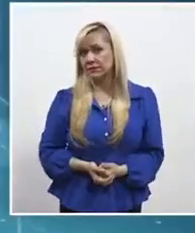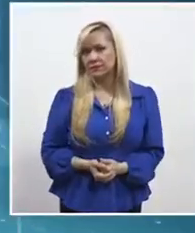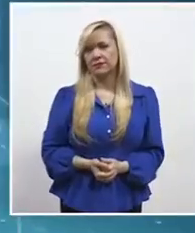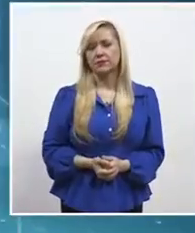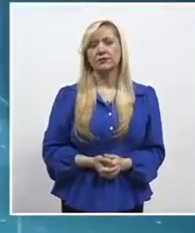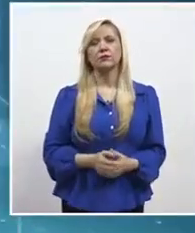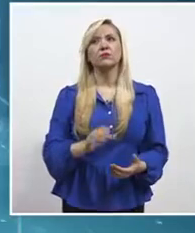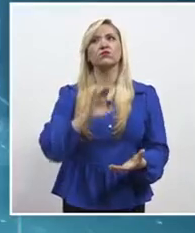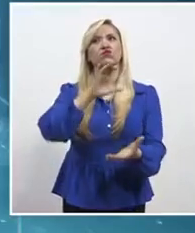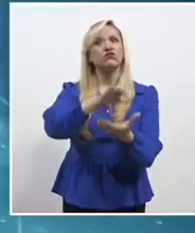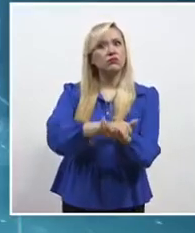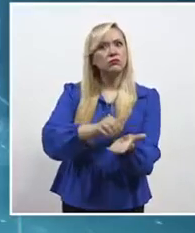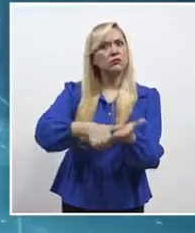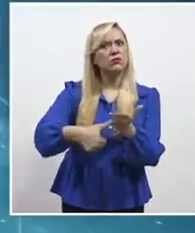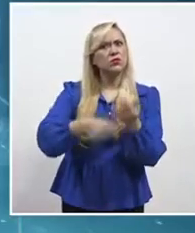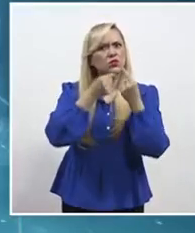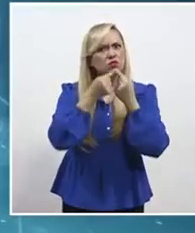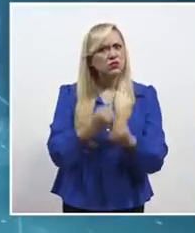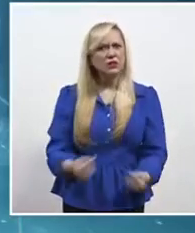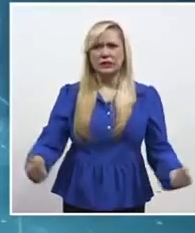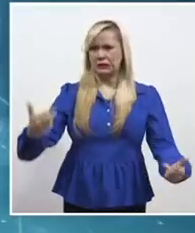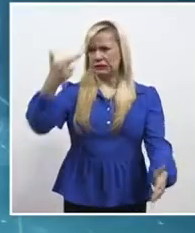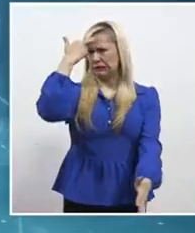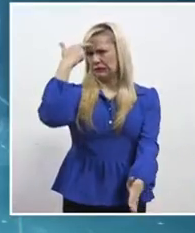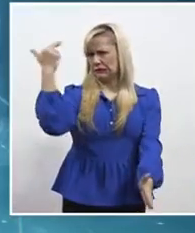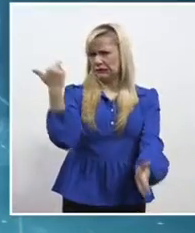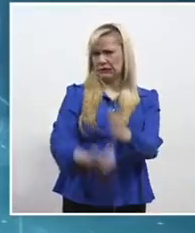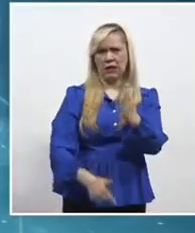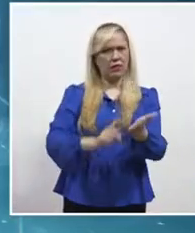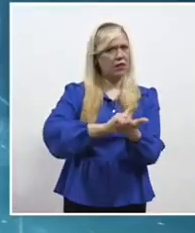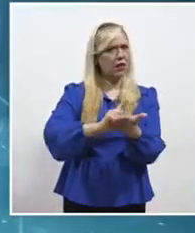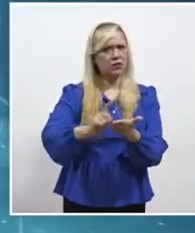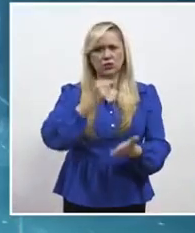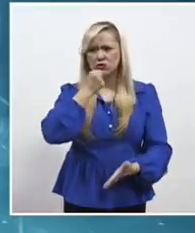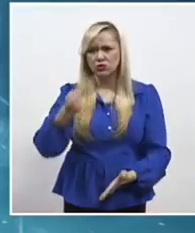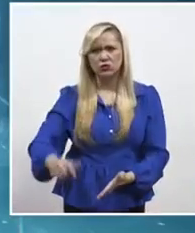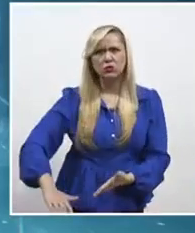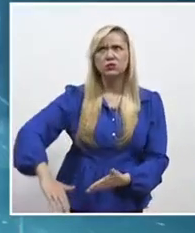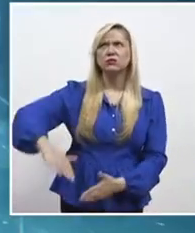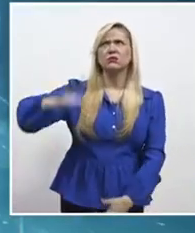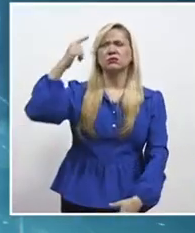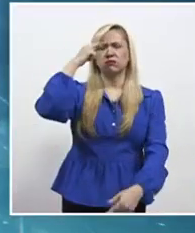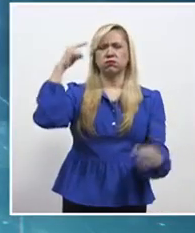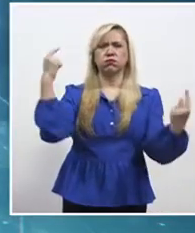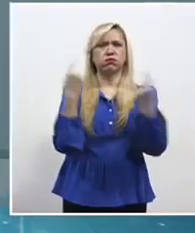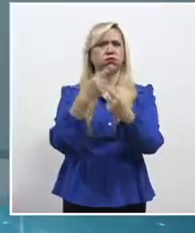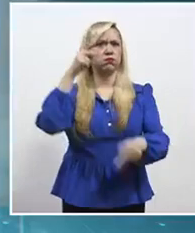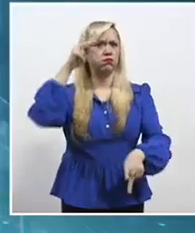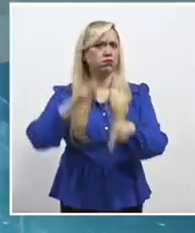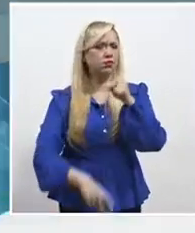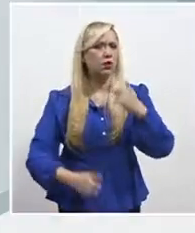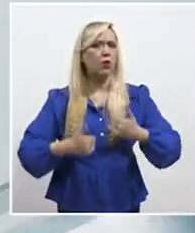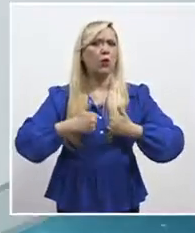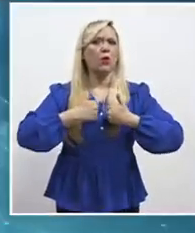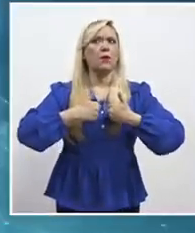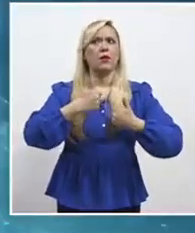El matrimonio infantil viola derechos y afecta el desarrollo de niñas, niños y adolescentes.